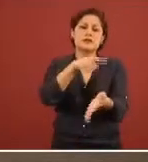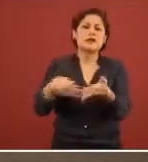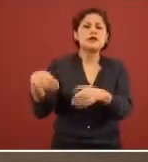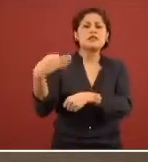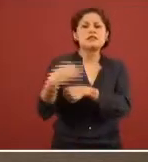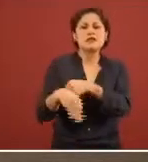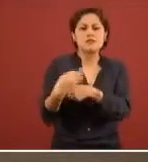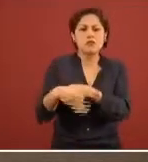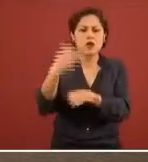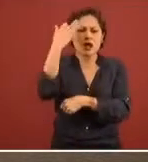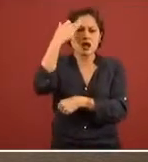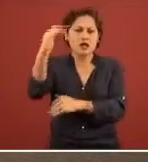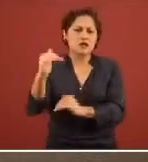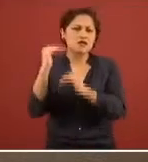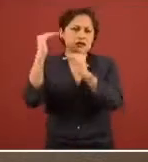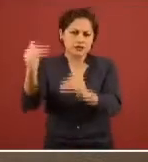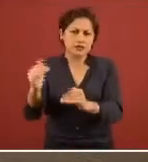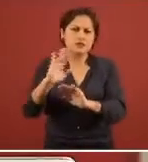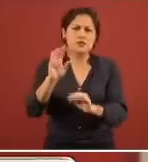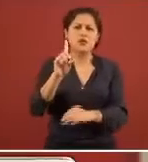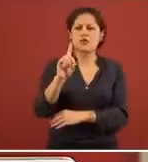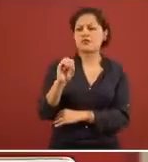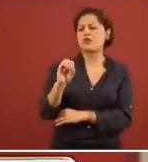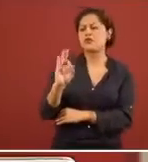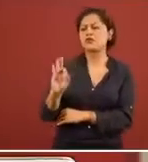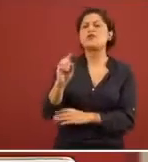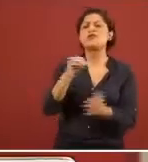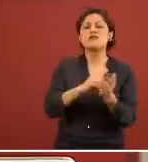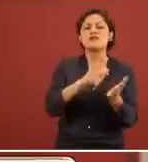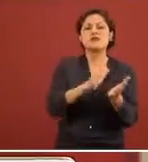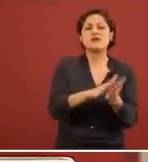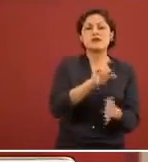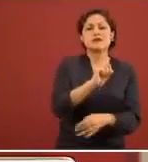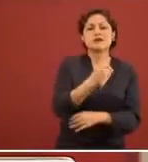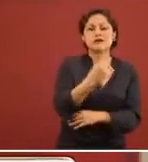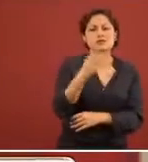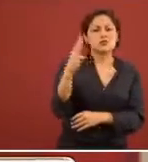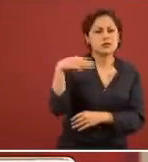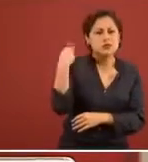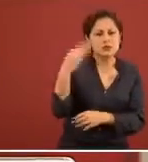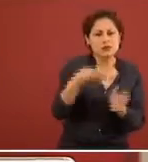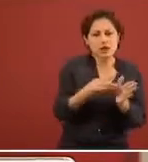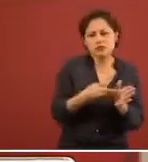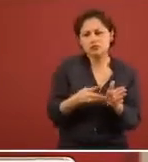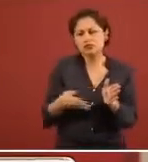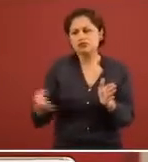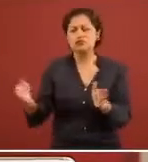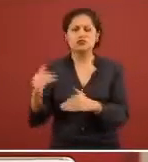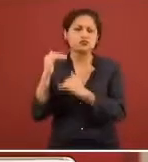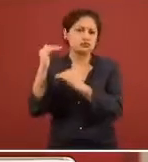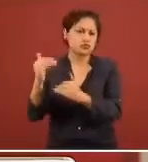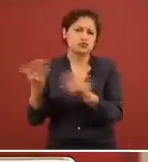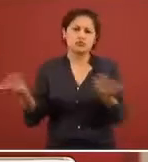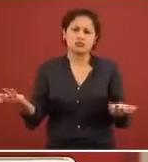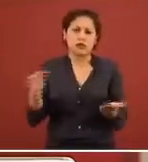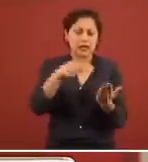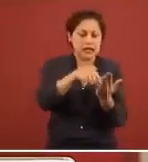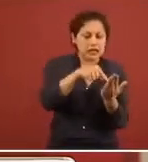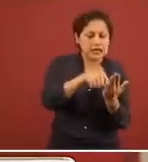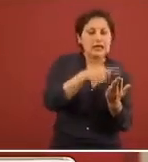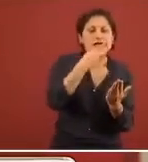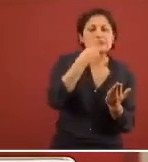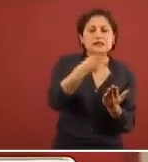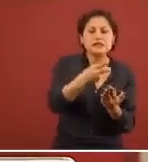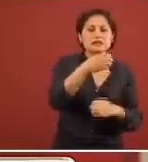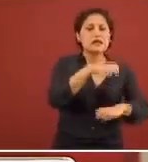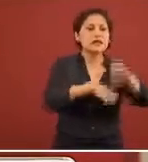el 31 de marzo y queda muy claro quién es esencial. Todo el que no identifique ahí a su sector como esencial